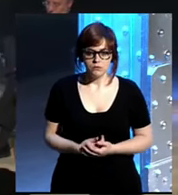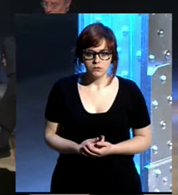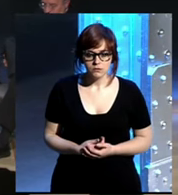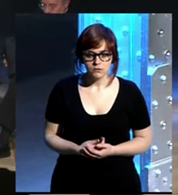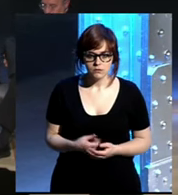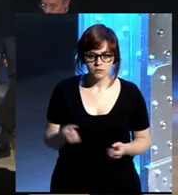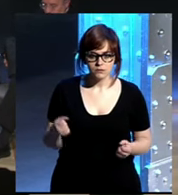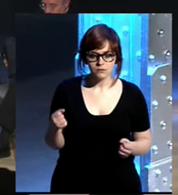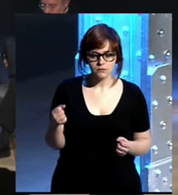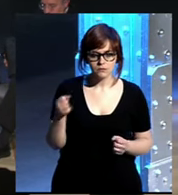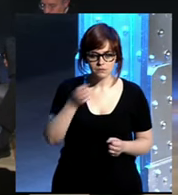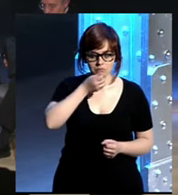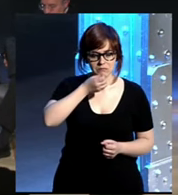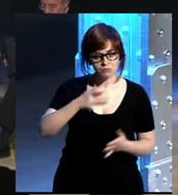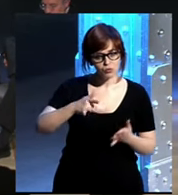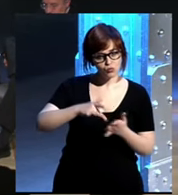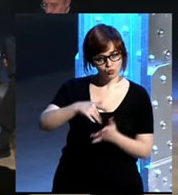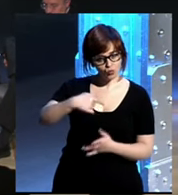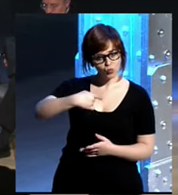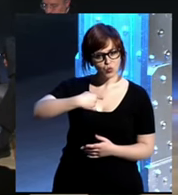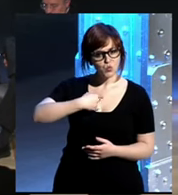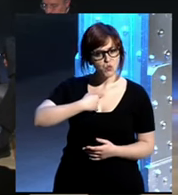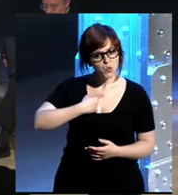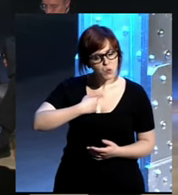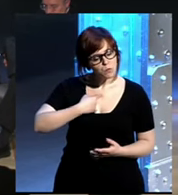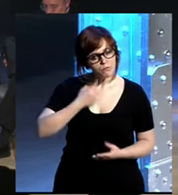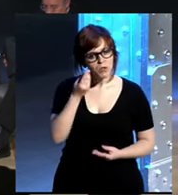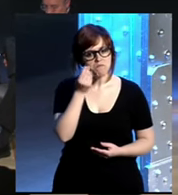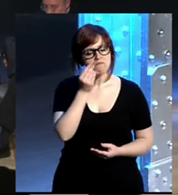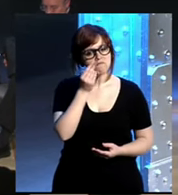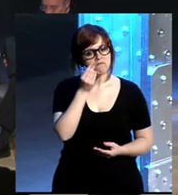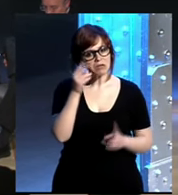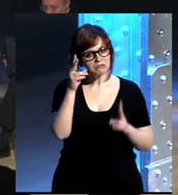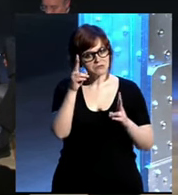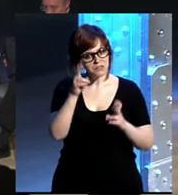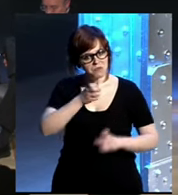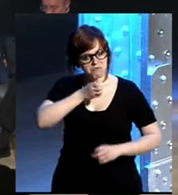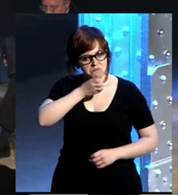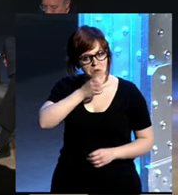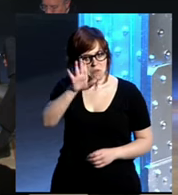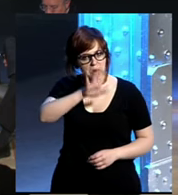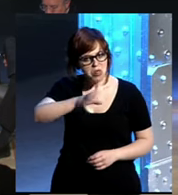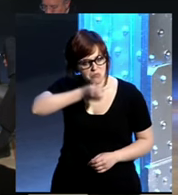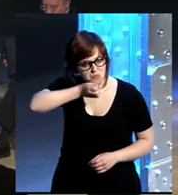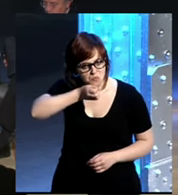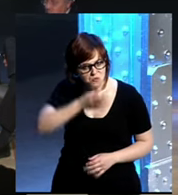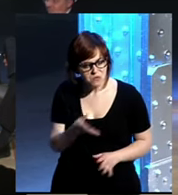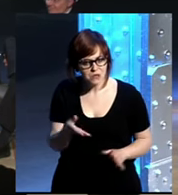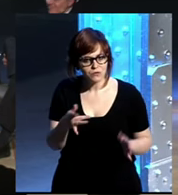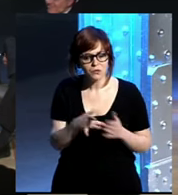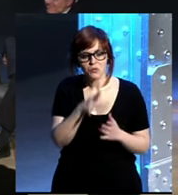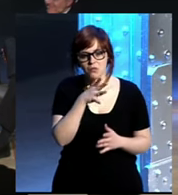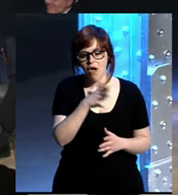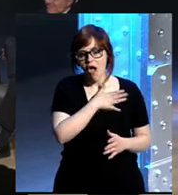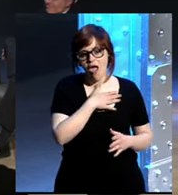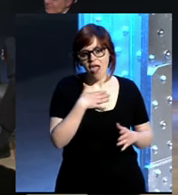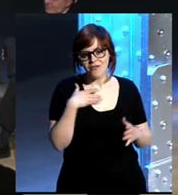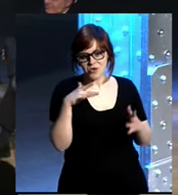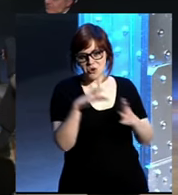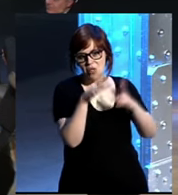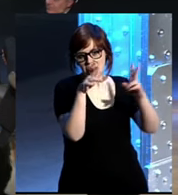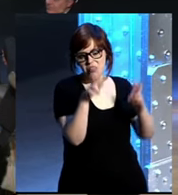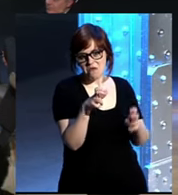Ya, yo me parece realmente muy bueno, ¿no? Y no quiero aguarle la fiesta a Alberto,